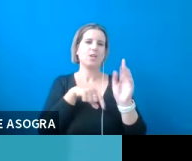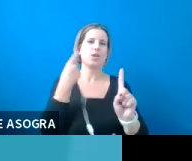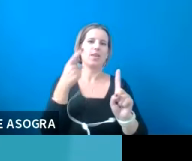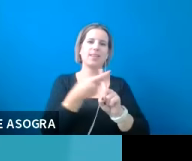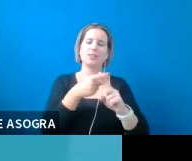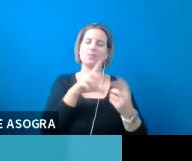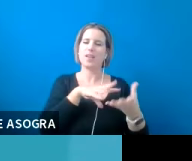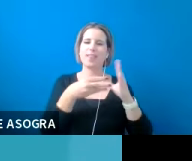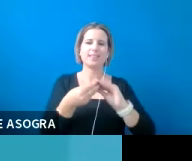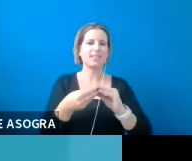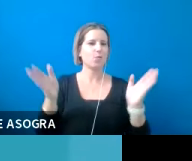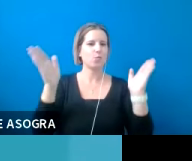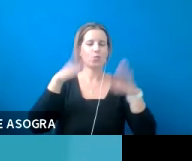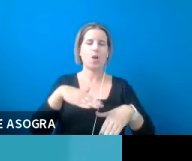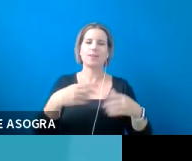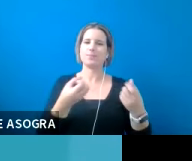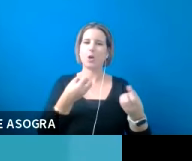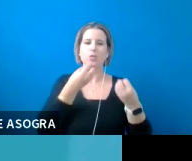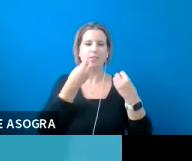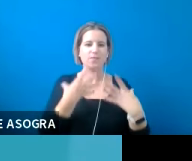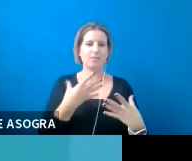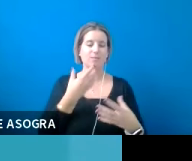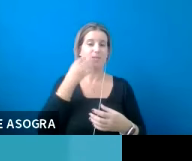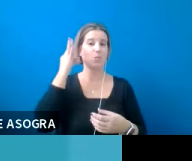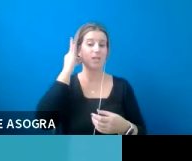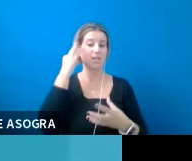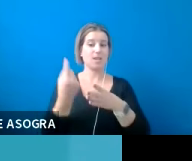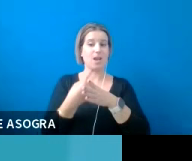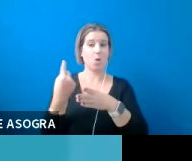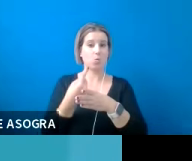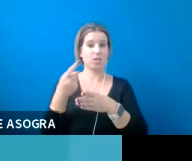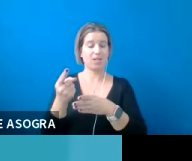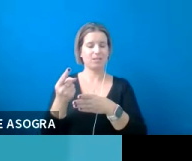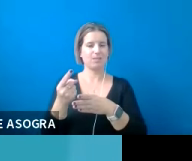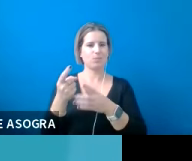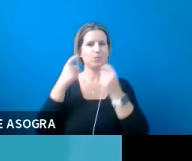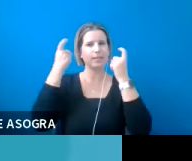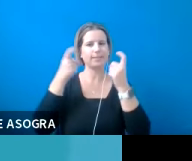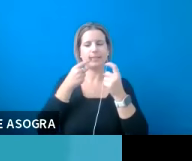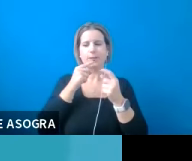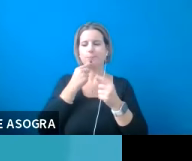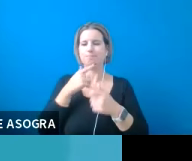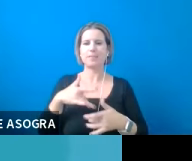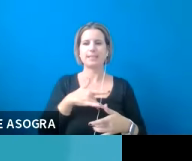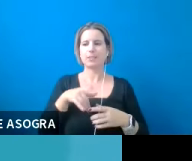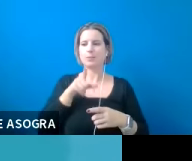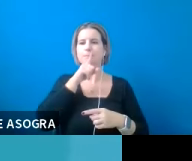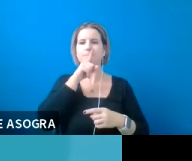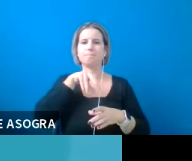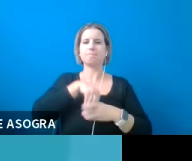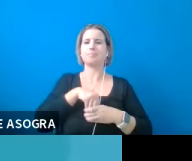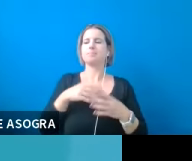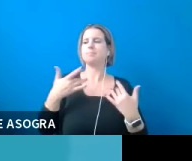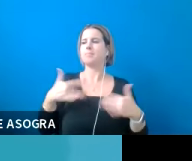adecuadamente ajustados las niñas con autismo tienden a internalizar la sintomatología y por ello suelen